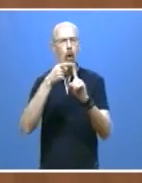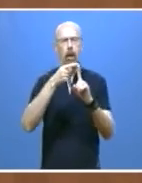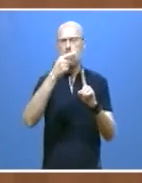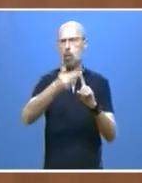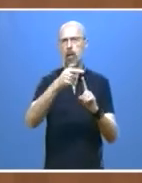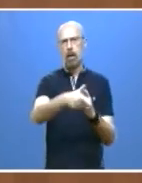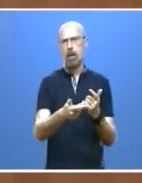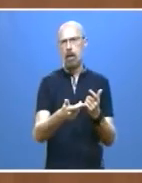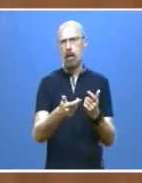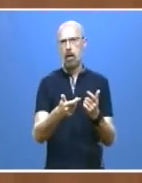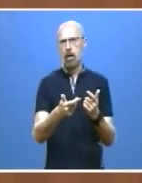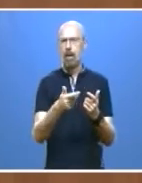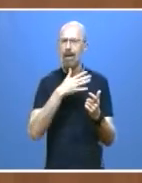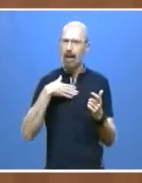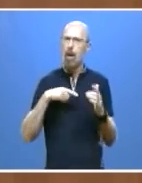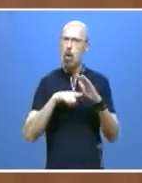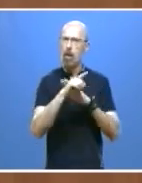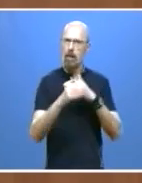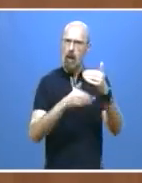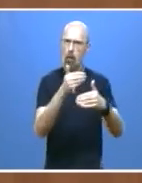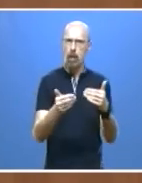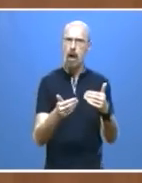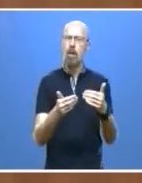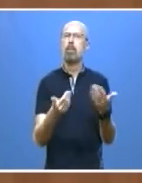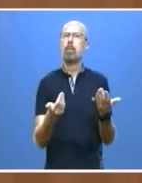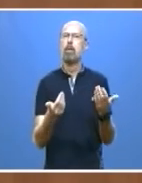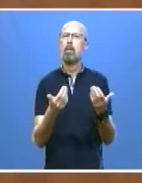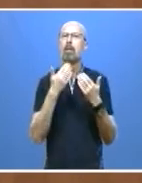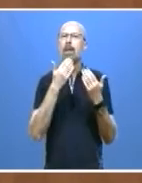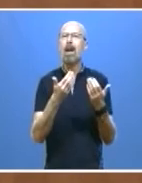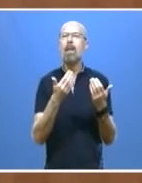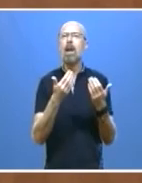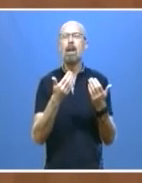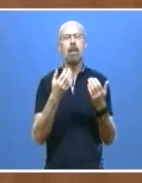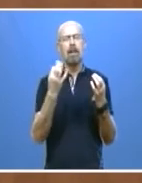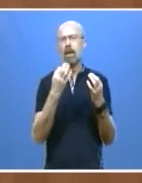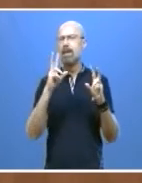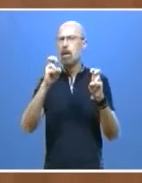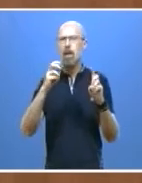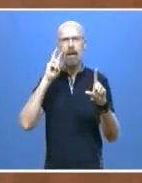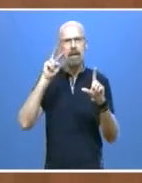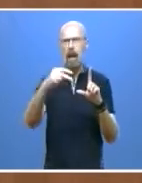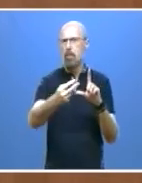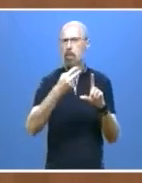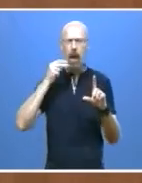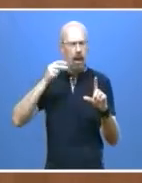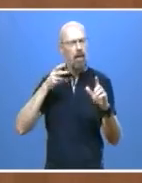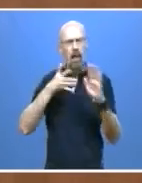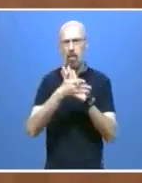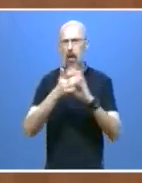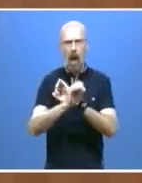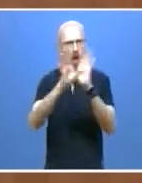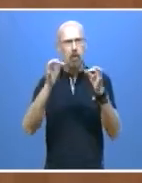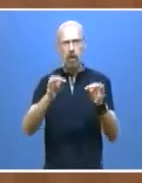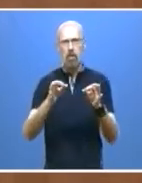desarrollar con un principio inspirador común, la transparencia. Este Gobierno la ha asumido